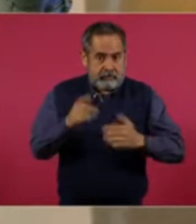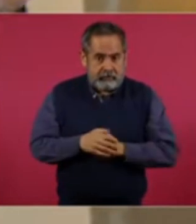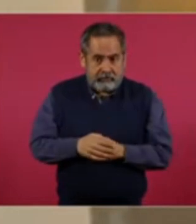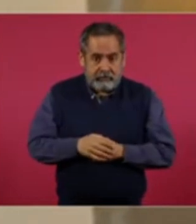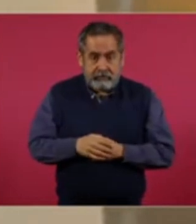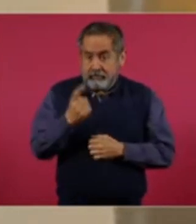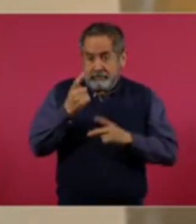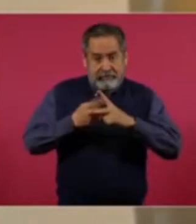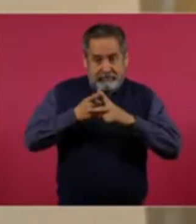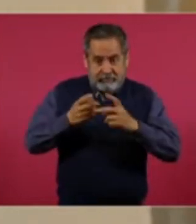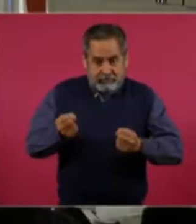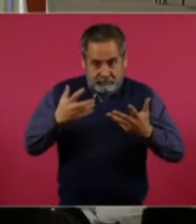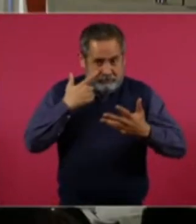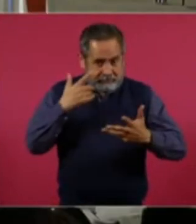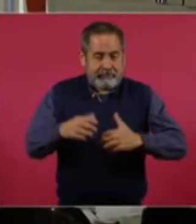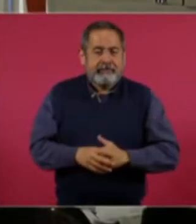sería la proyección.